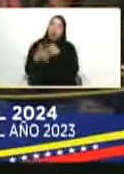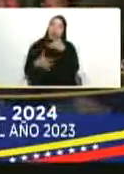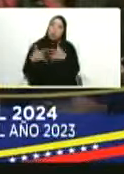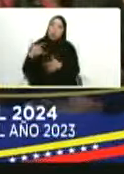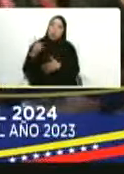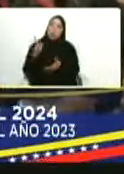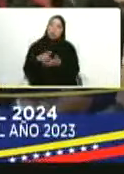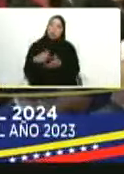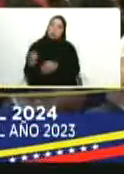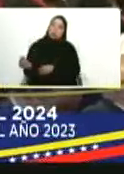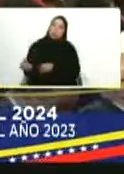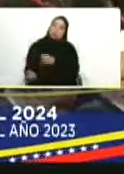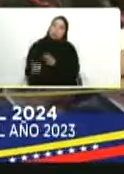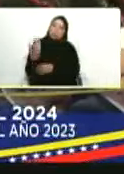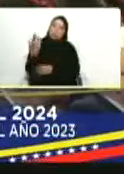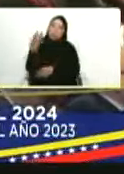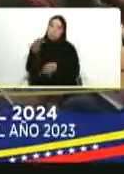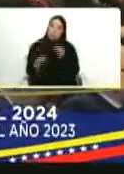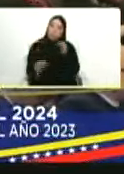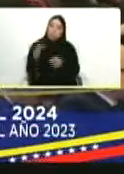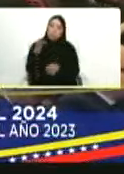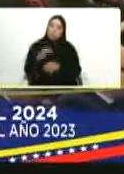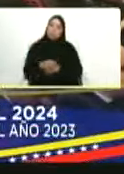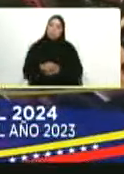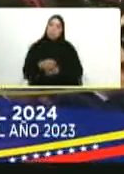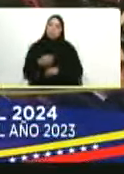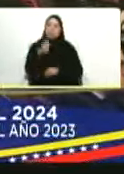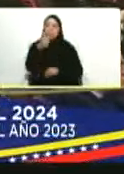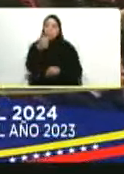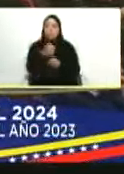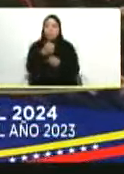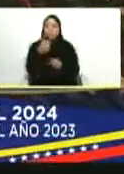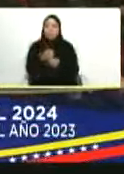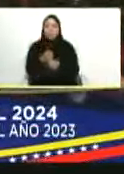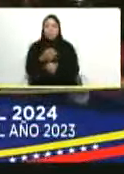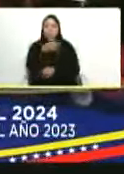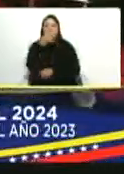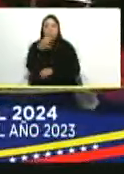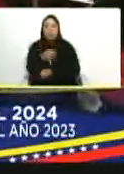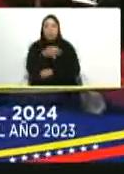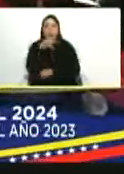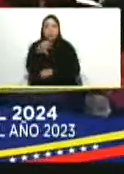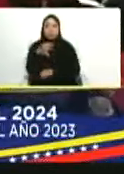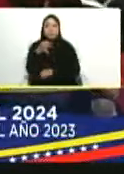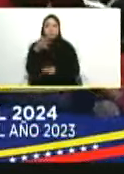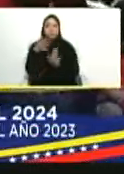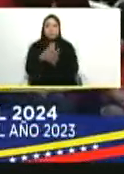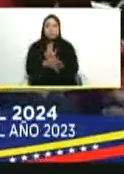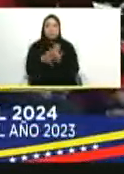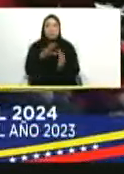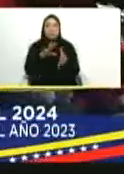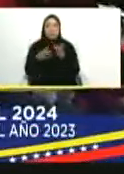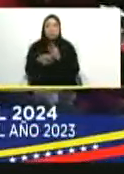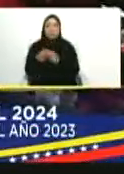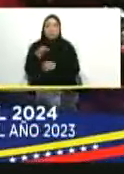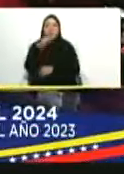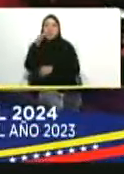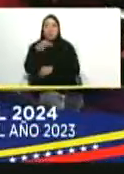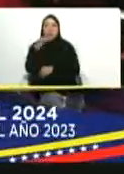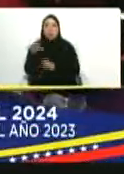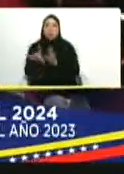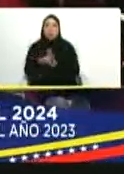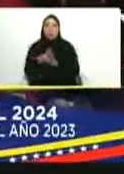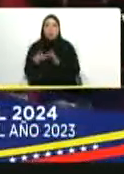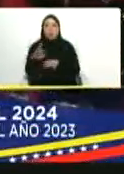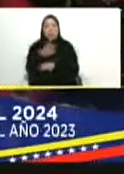el máximo tribunal y bien estructurado. Siempre será la premisa sobre la que transita el Ejecutivo Nacional,